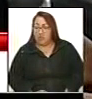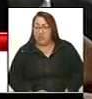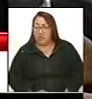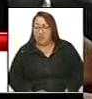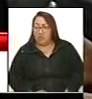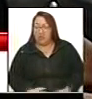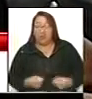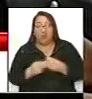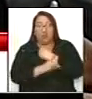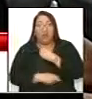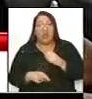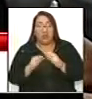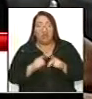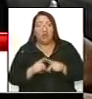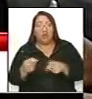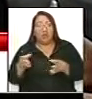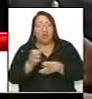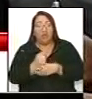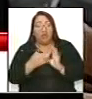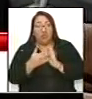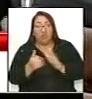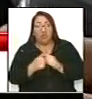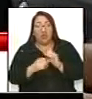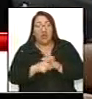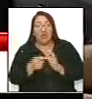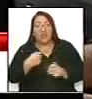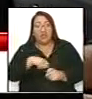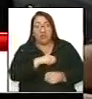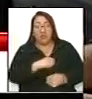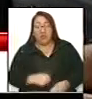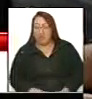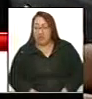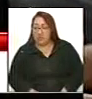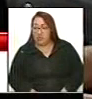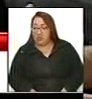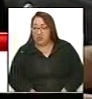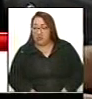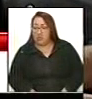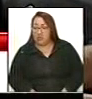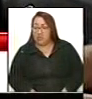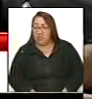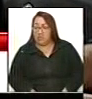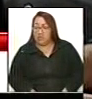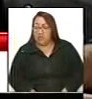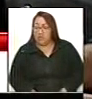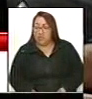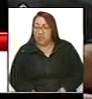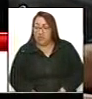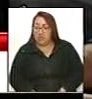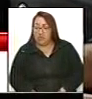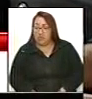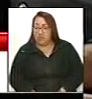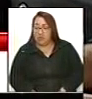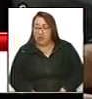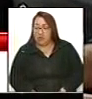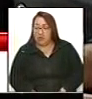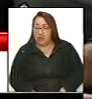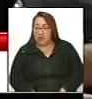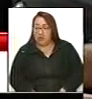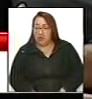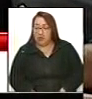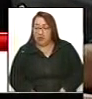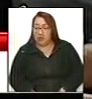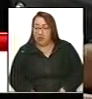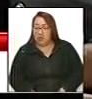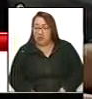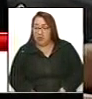87, tomamos como referencia la ley española, ¿no? La ley española del 87. Y